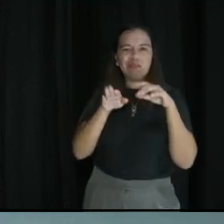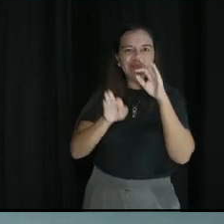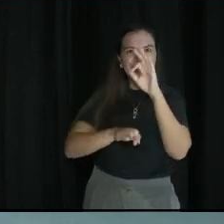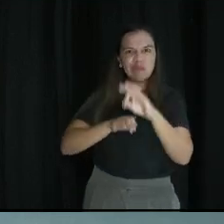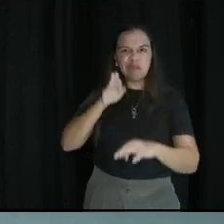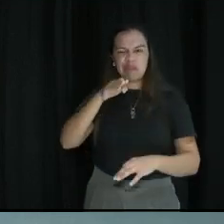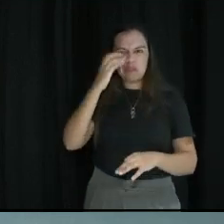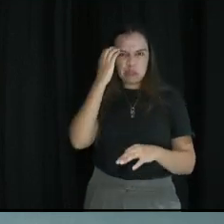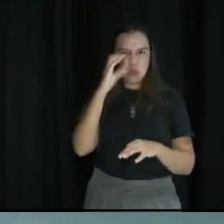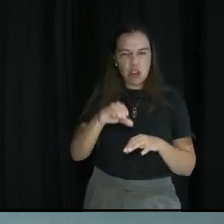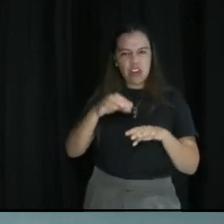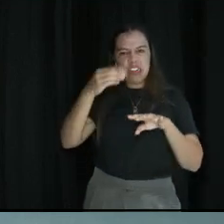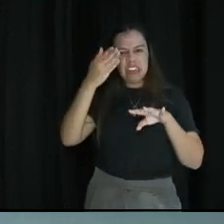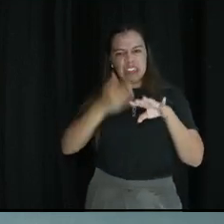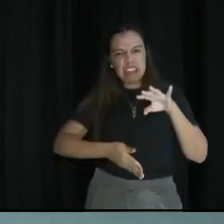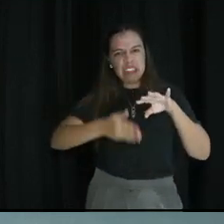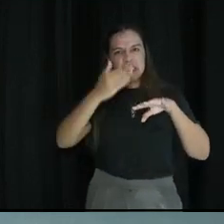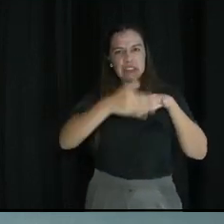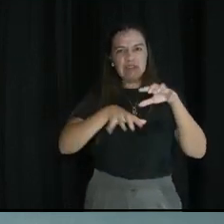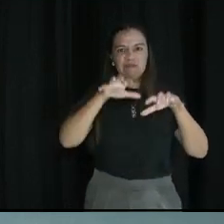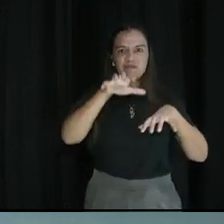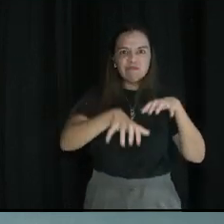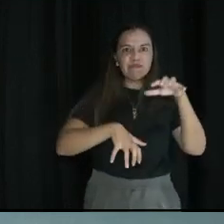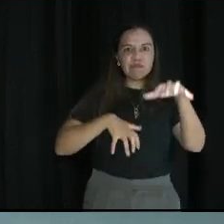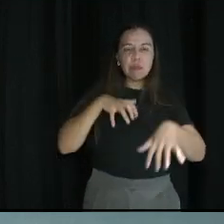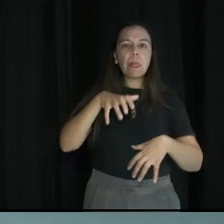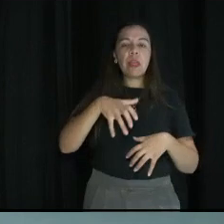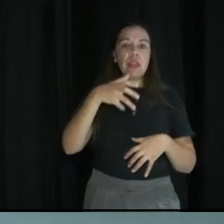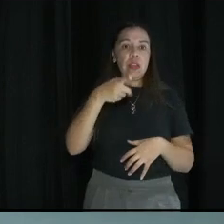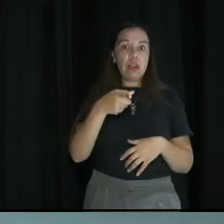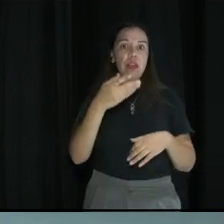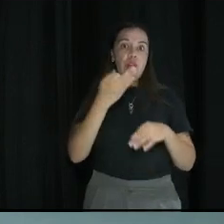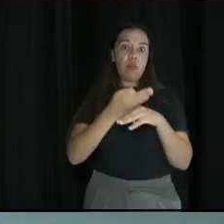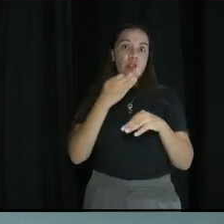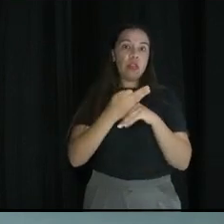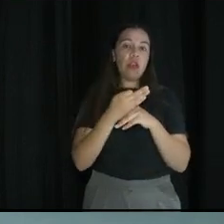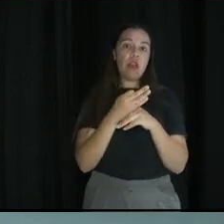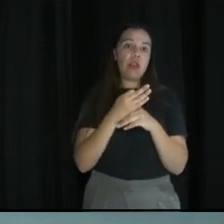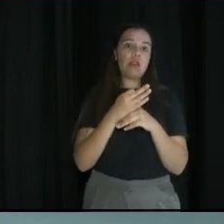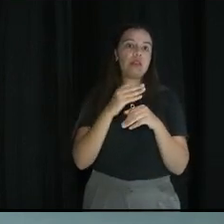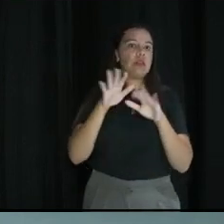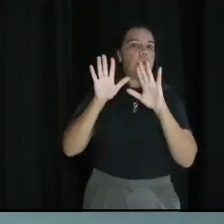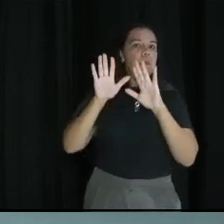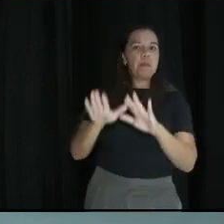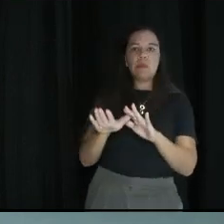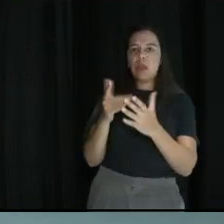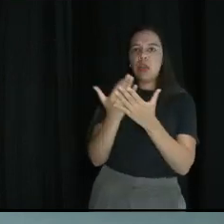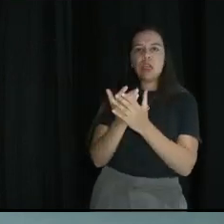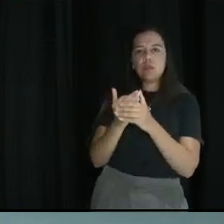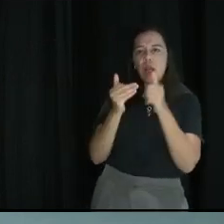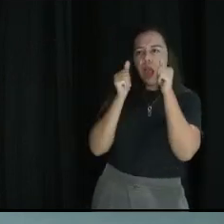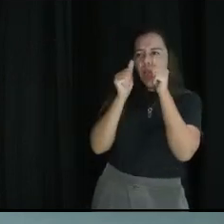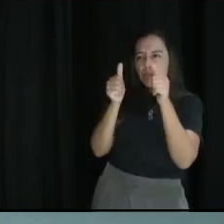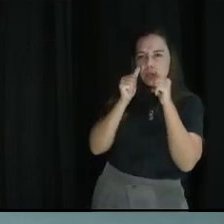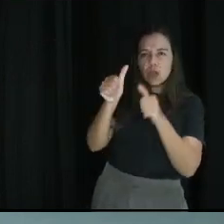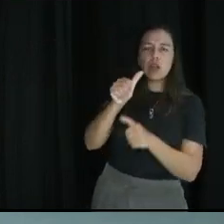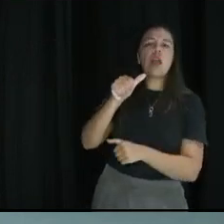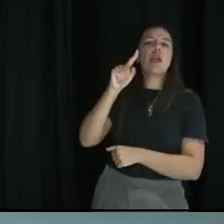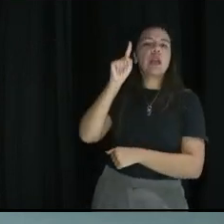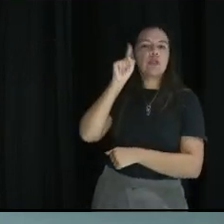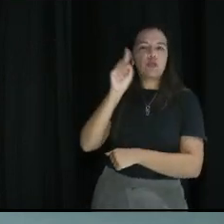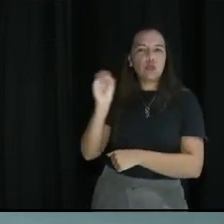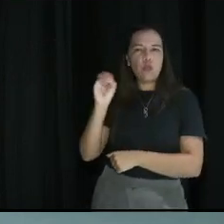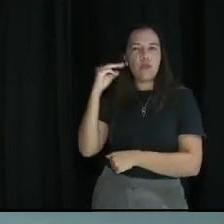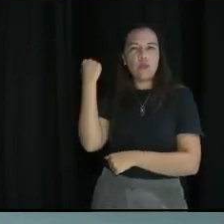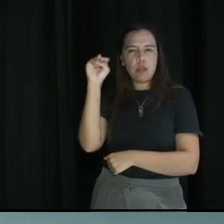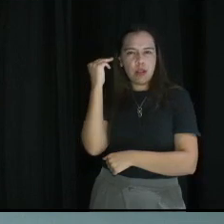Y pues bueno, este animal actualmente, bueno, todavía sigue en cuarentena en el zoológico de Morelia. Estamos todavía trabajando mucho con